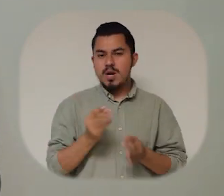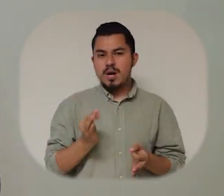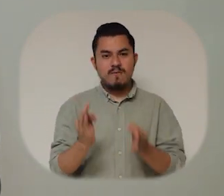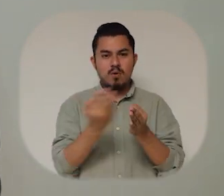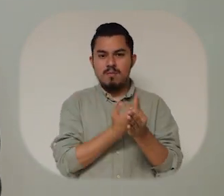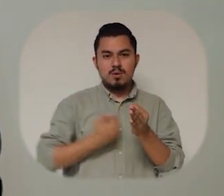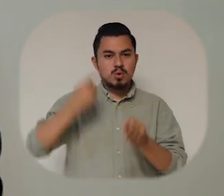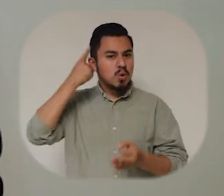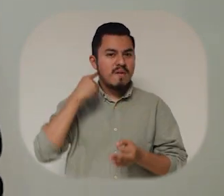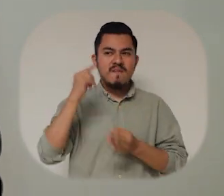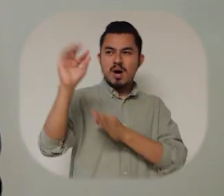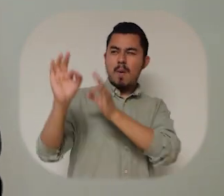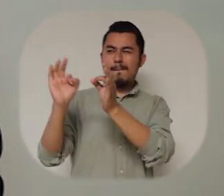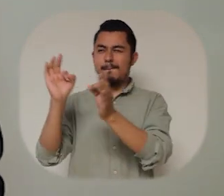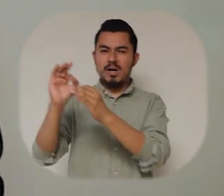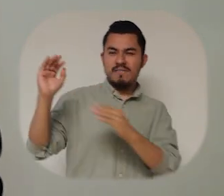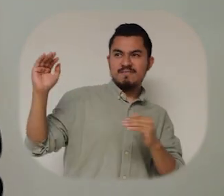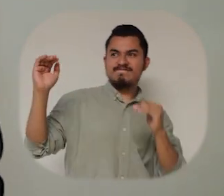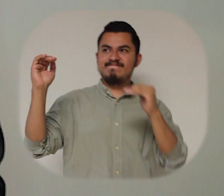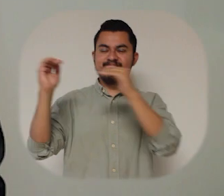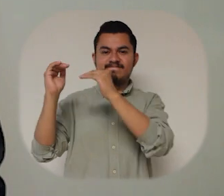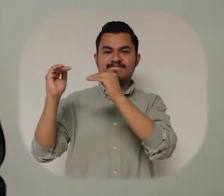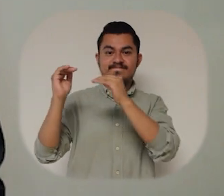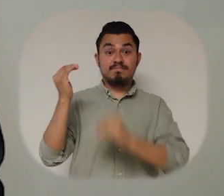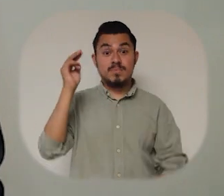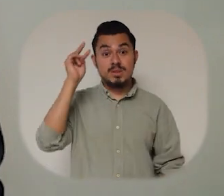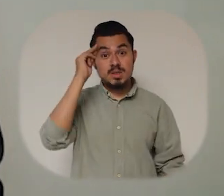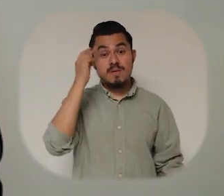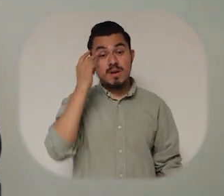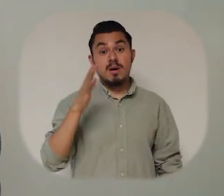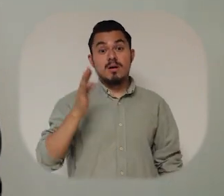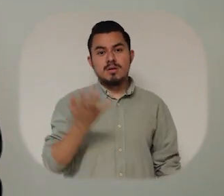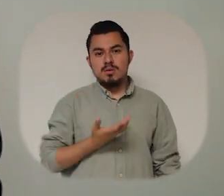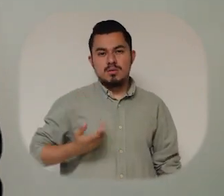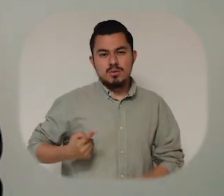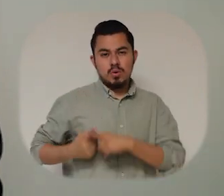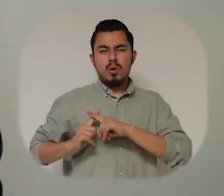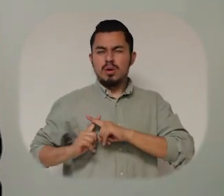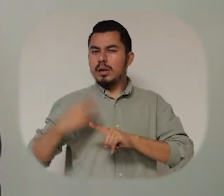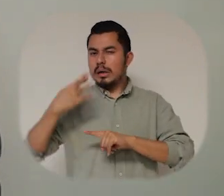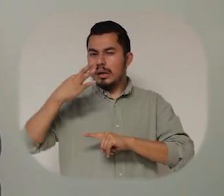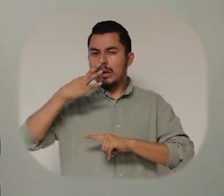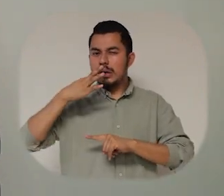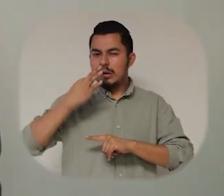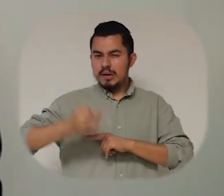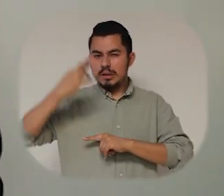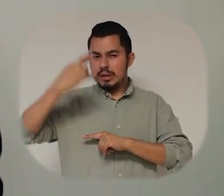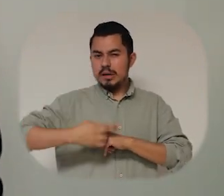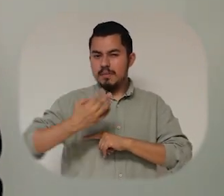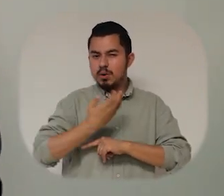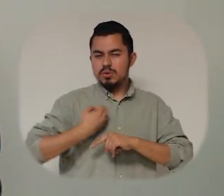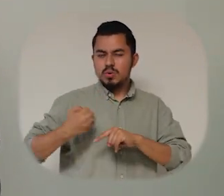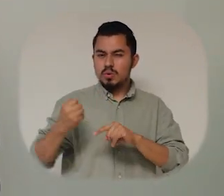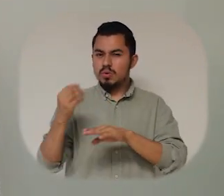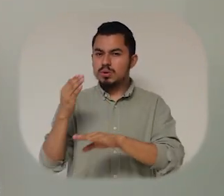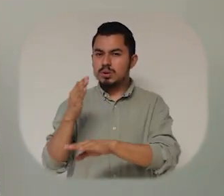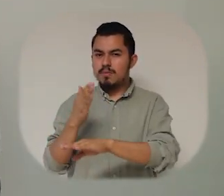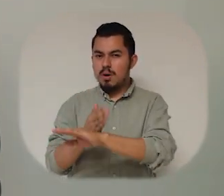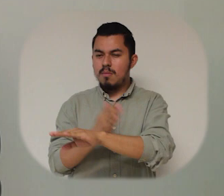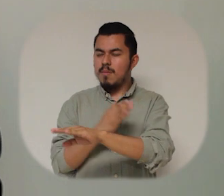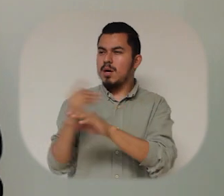perfecto. Es decir, que si realmente somos cristianos, como cristianos debemos de ir conociéndole, debemos de ir creyéndole.